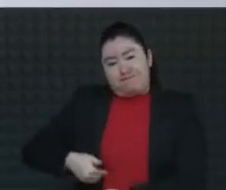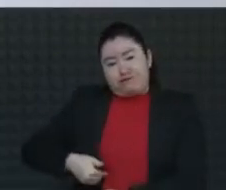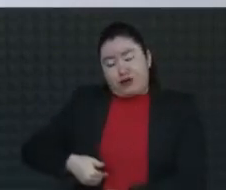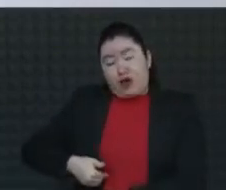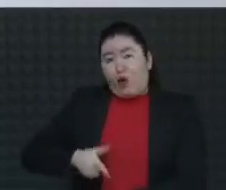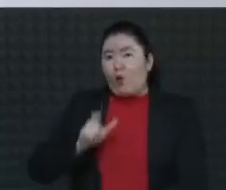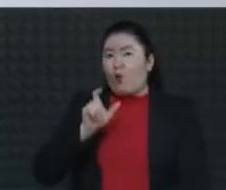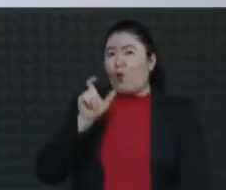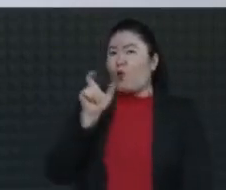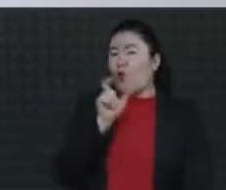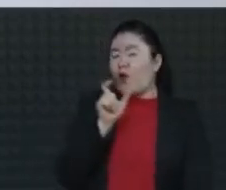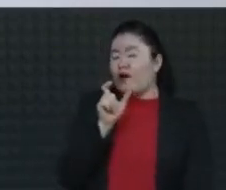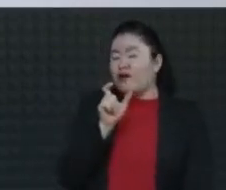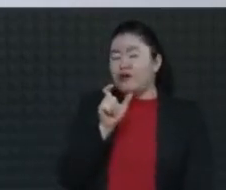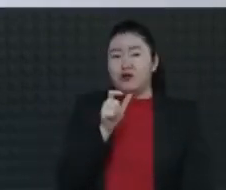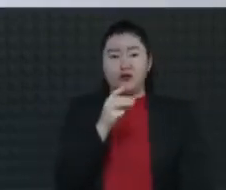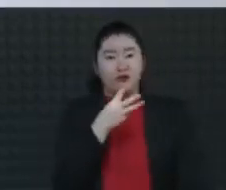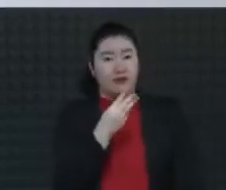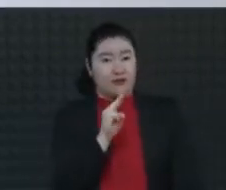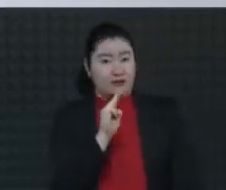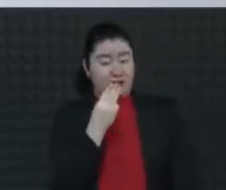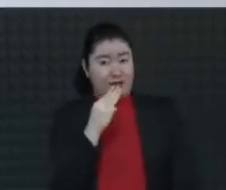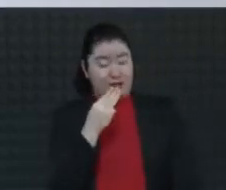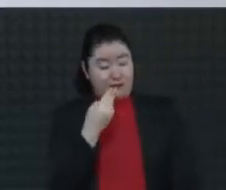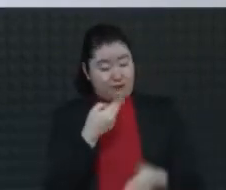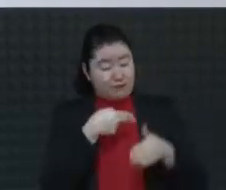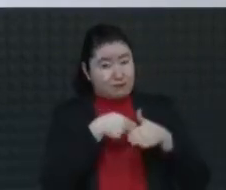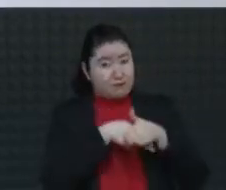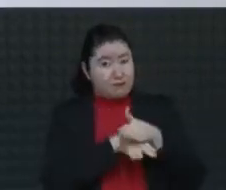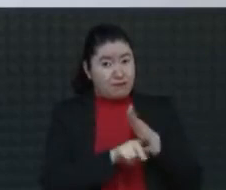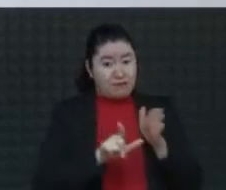día 3 de mayo en la línea 12 del metro.